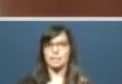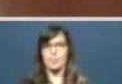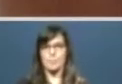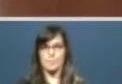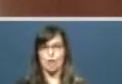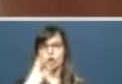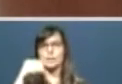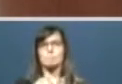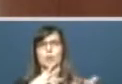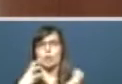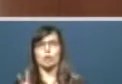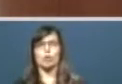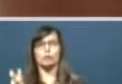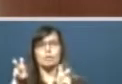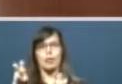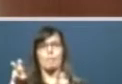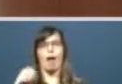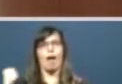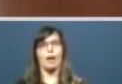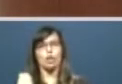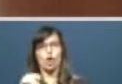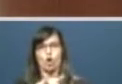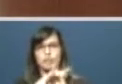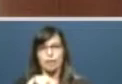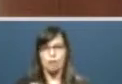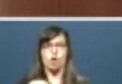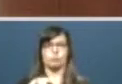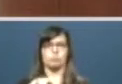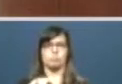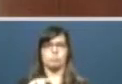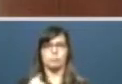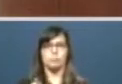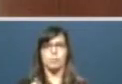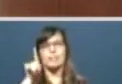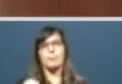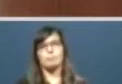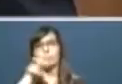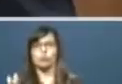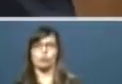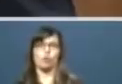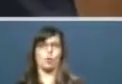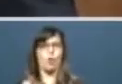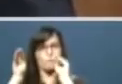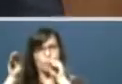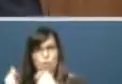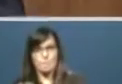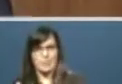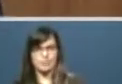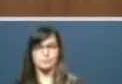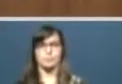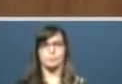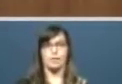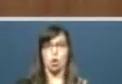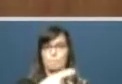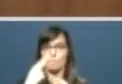de acciones de orientación e intermediación y más de 32 mil 200 de acciones formativas destinamos a estas